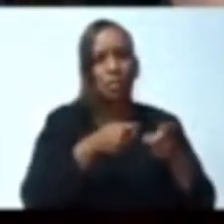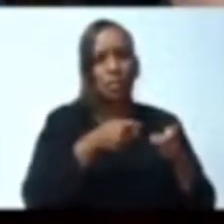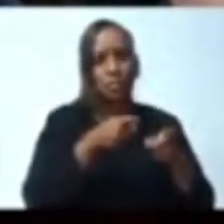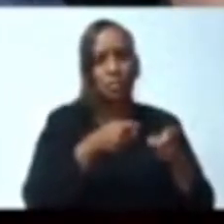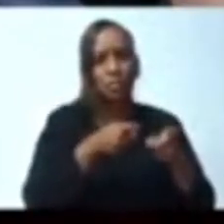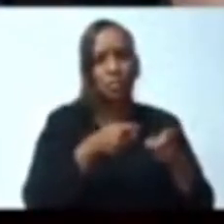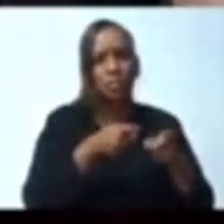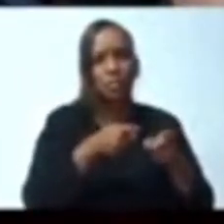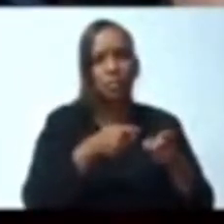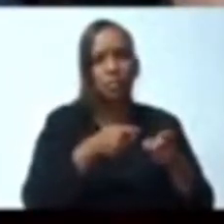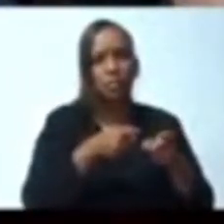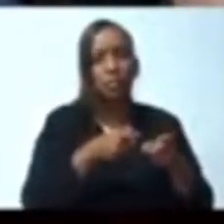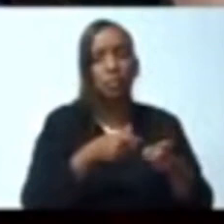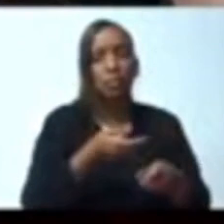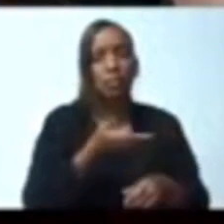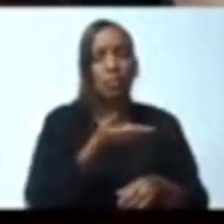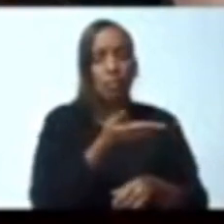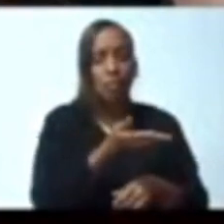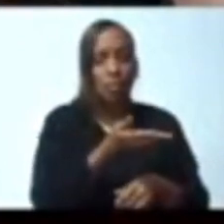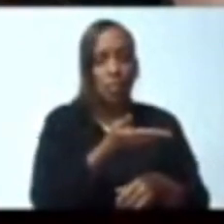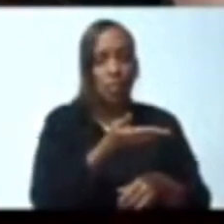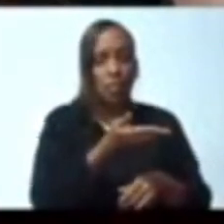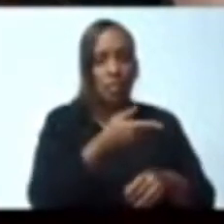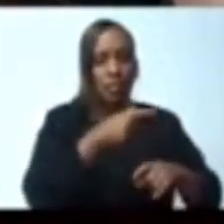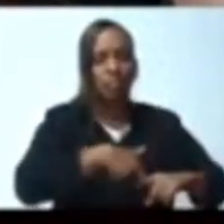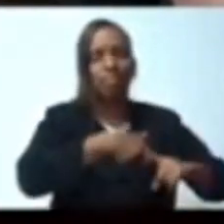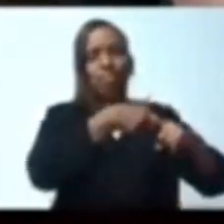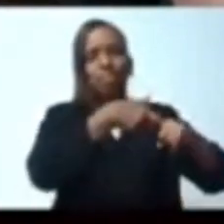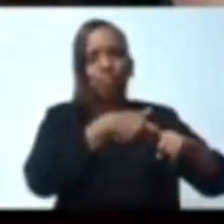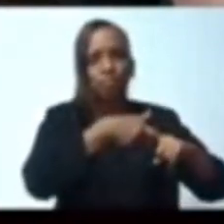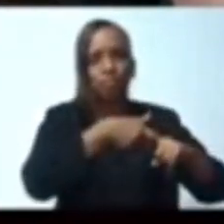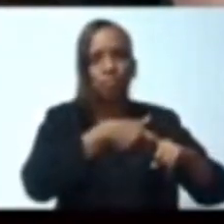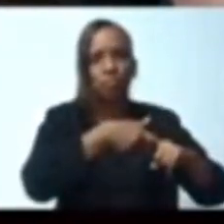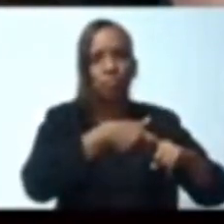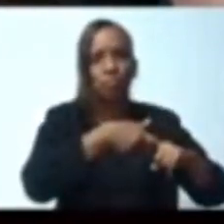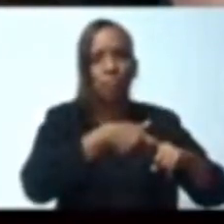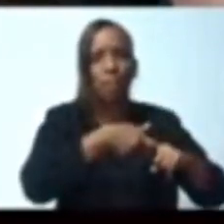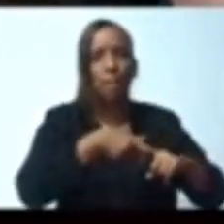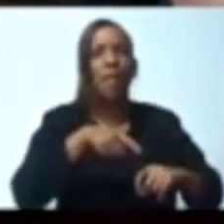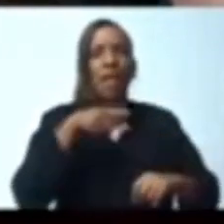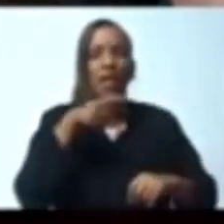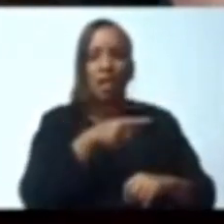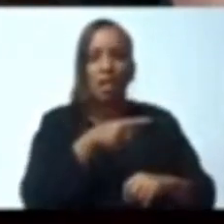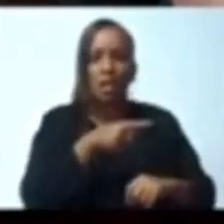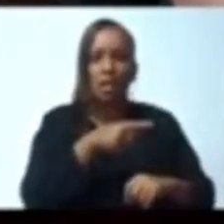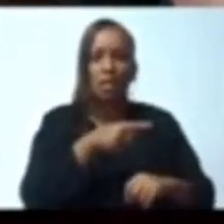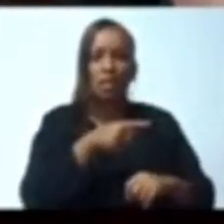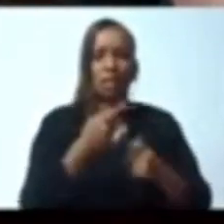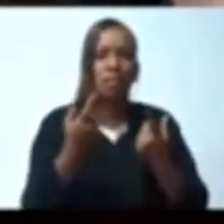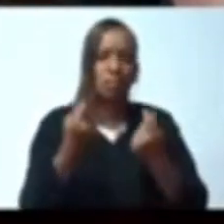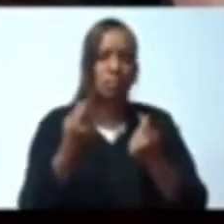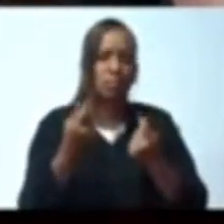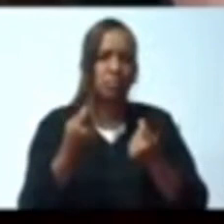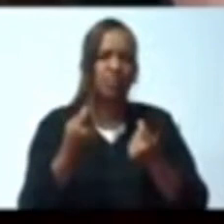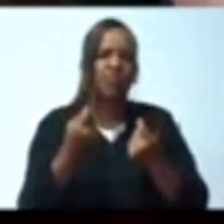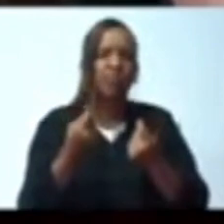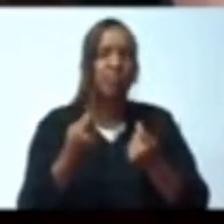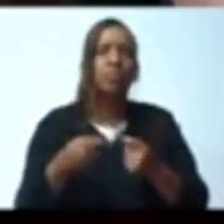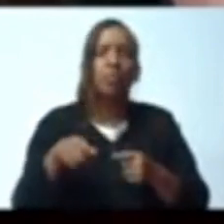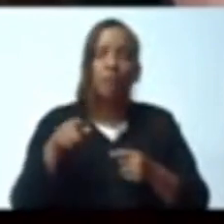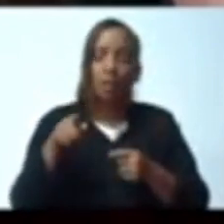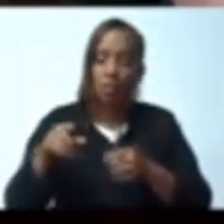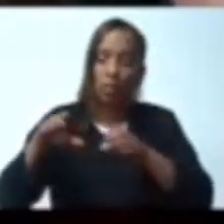organizando un movimiento para reclamar la vuelta a la constitucionalidad